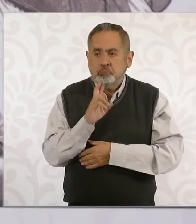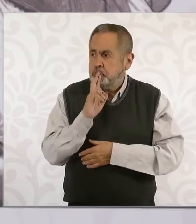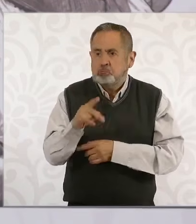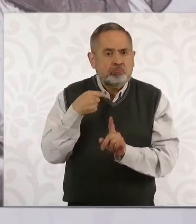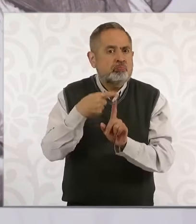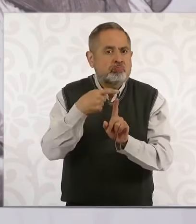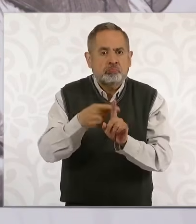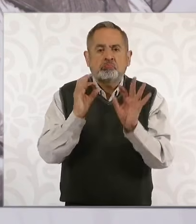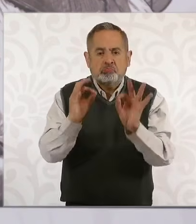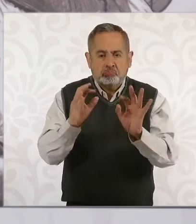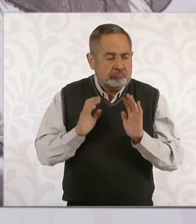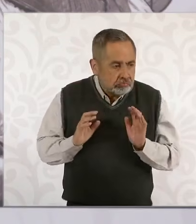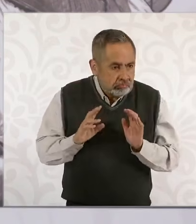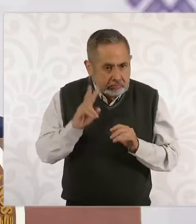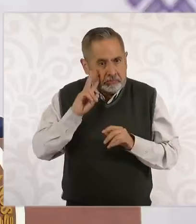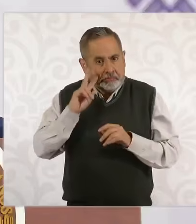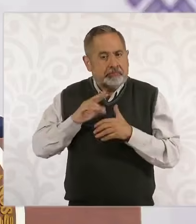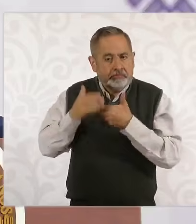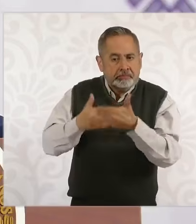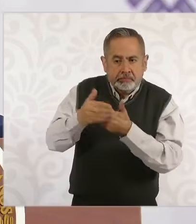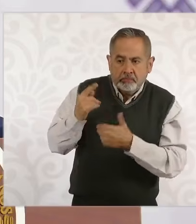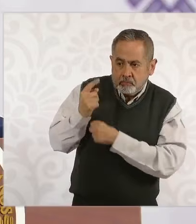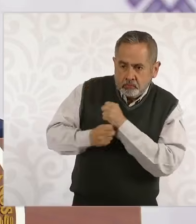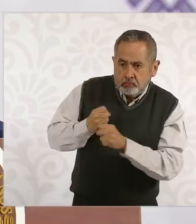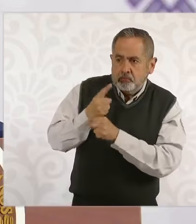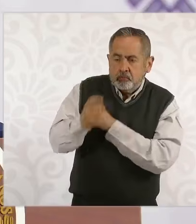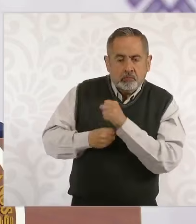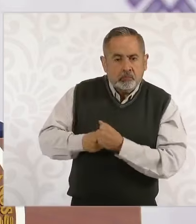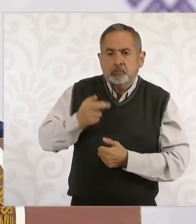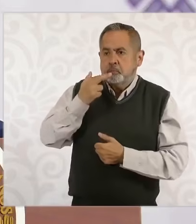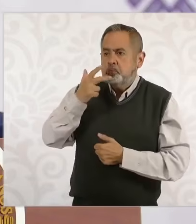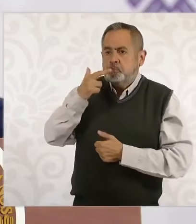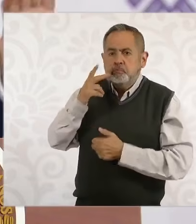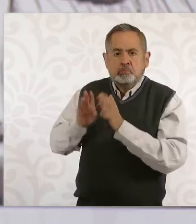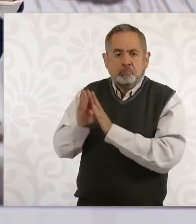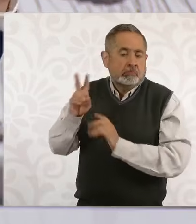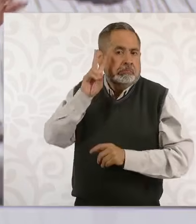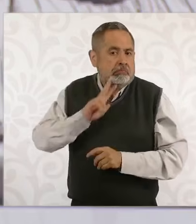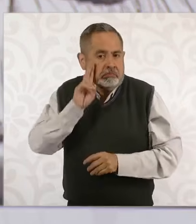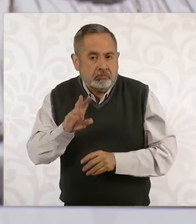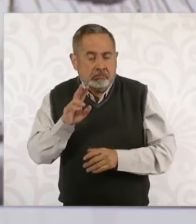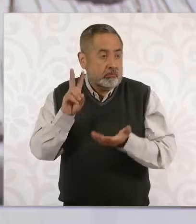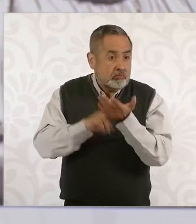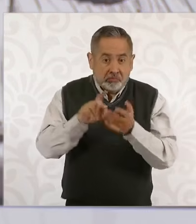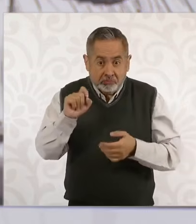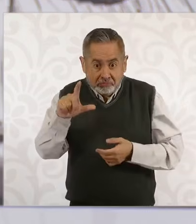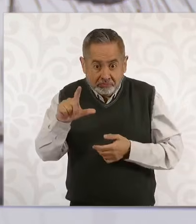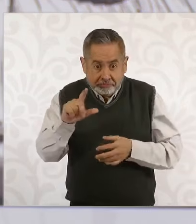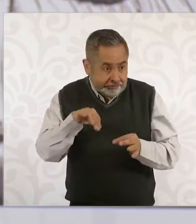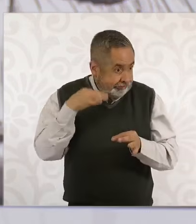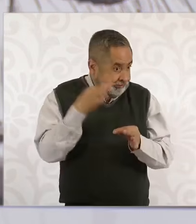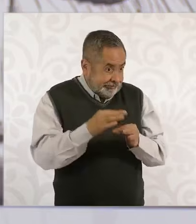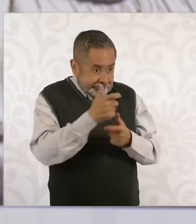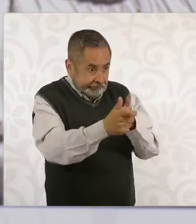Y el objetivo es que cada vez haya más independencia de Pemex. Vamos a esperar si en el 27 en efecto ya no se requiere